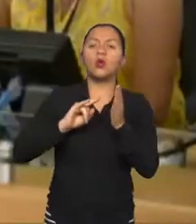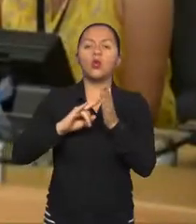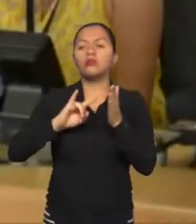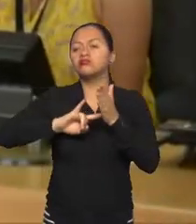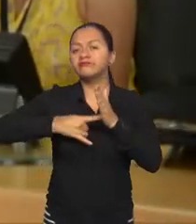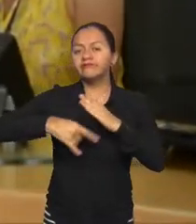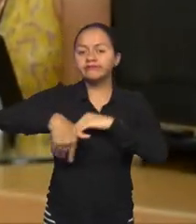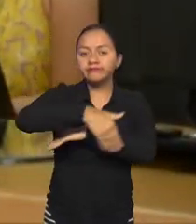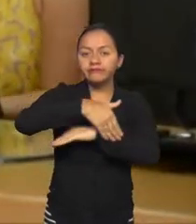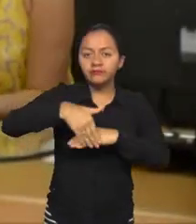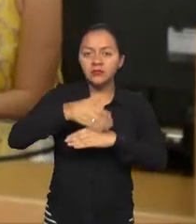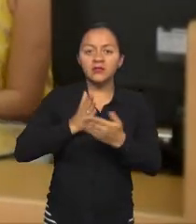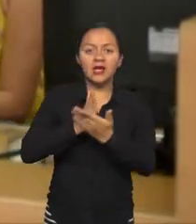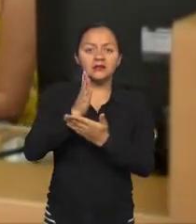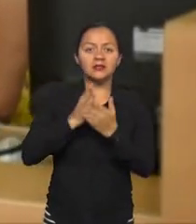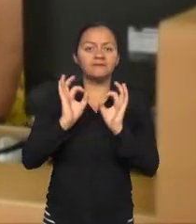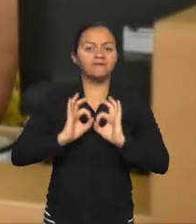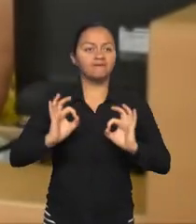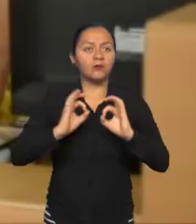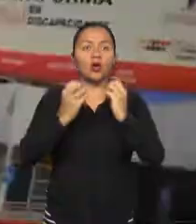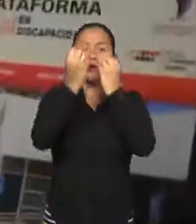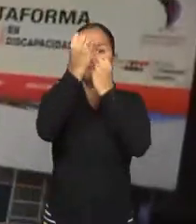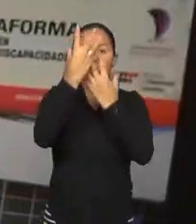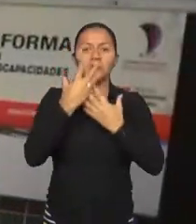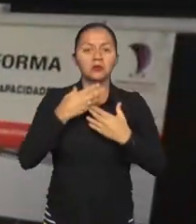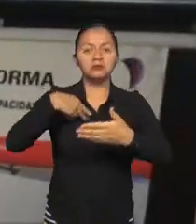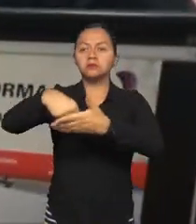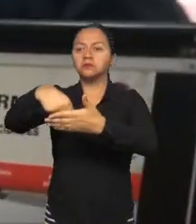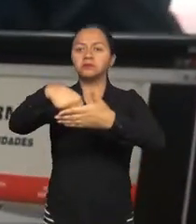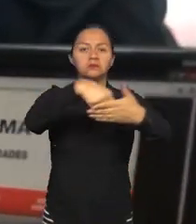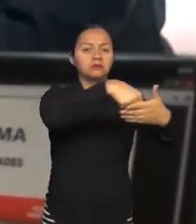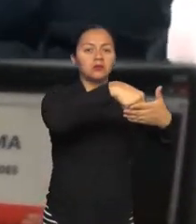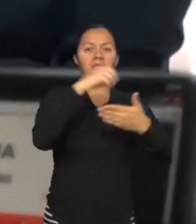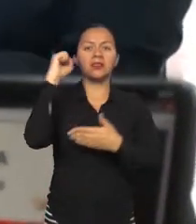de información que limitan el cumplimiento de sus derechos.